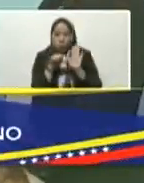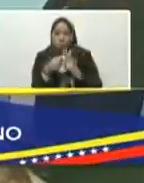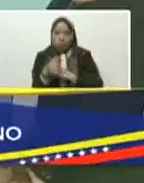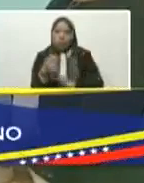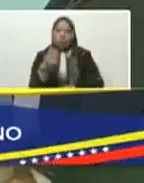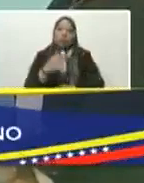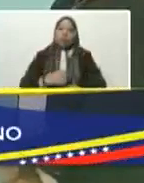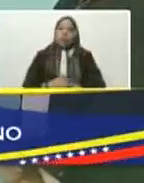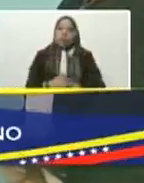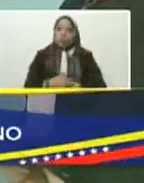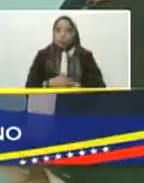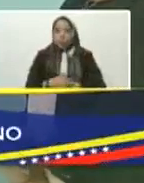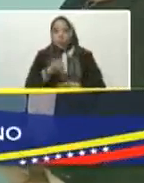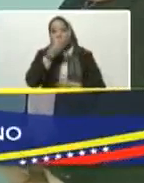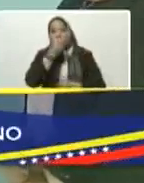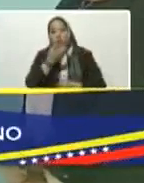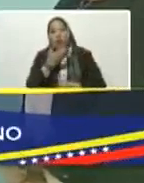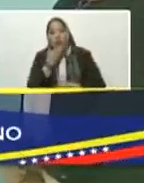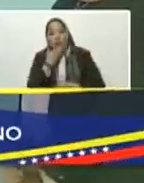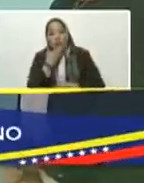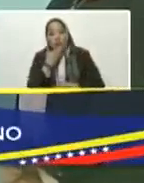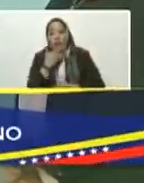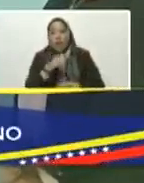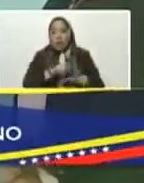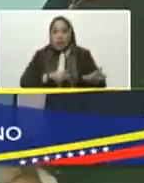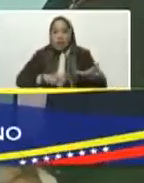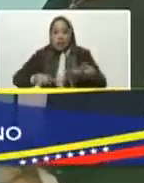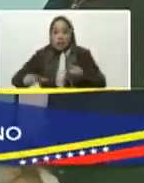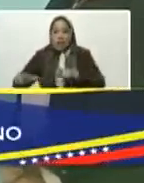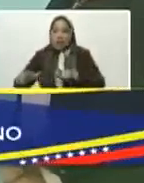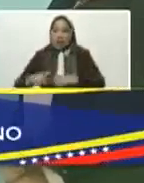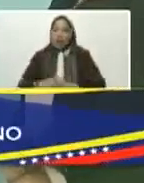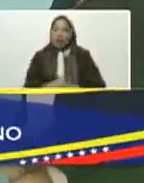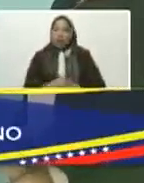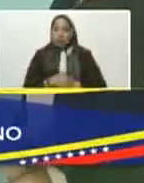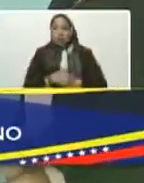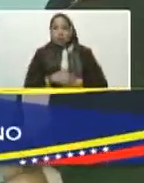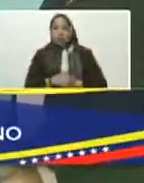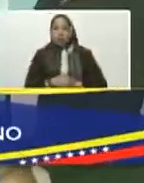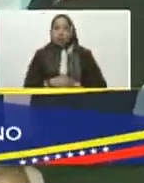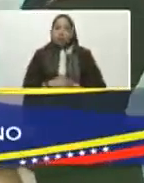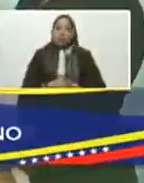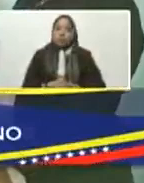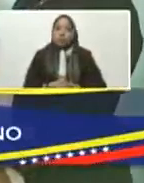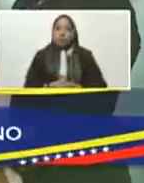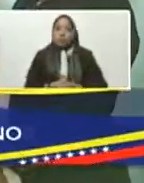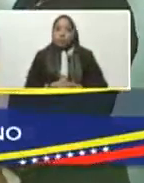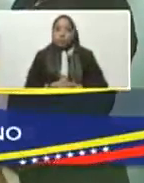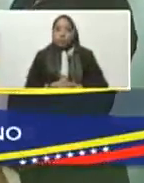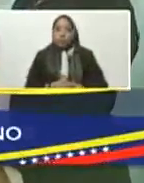tengan en estas condiciones ya totalmente restaurada.